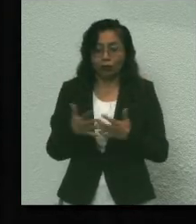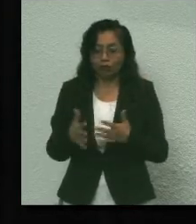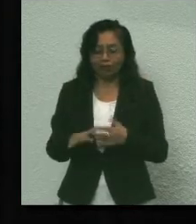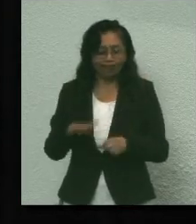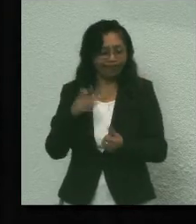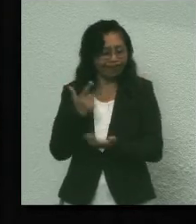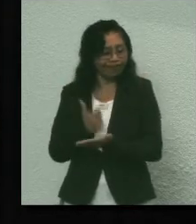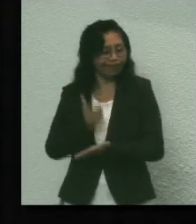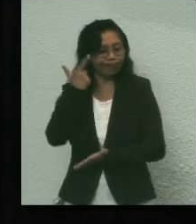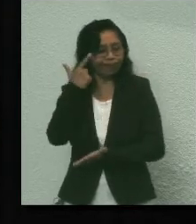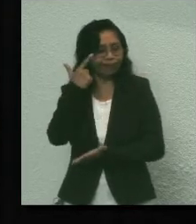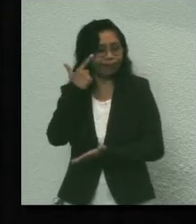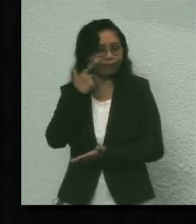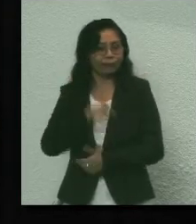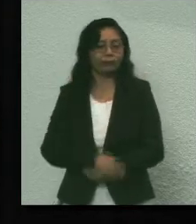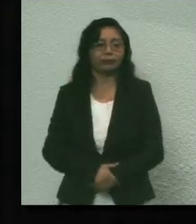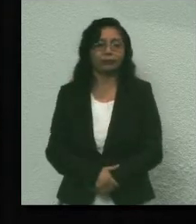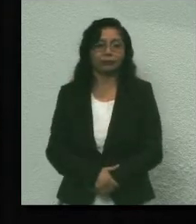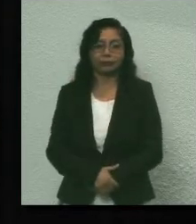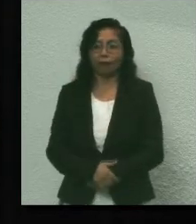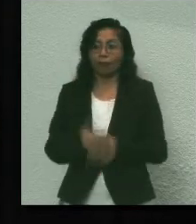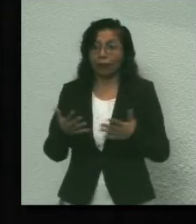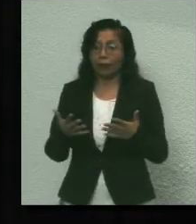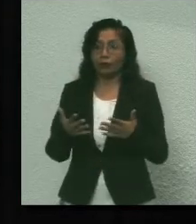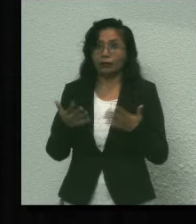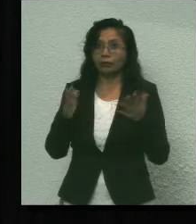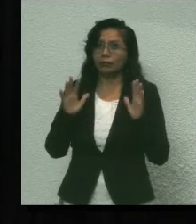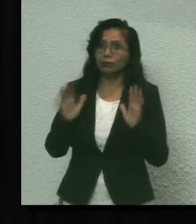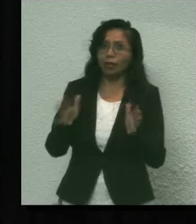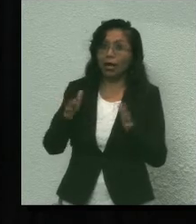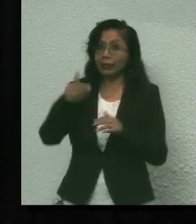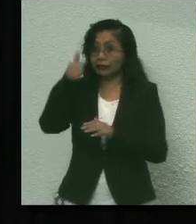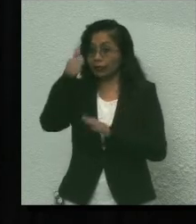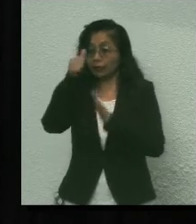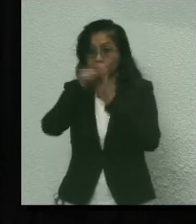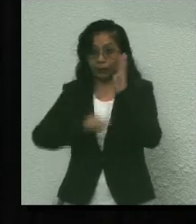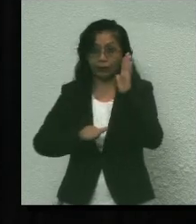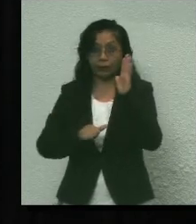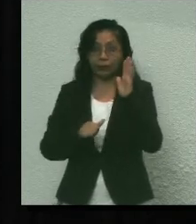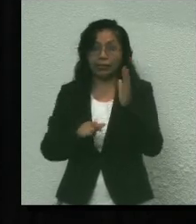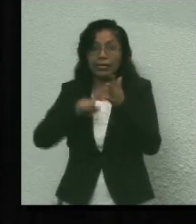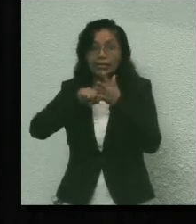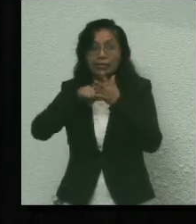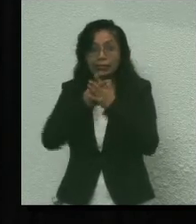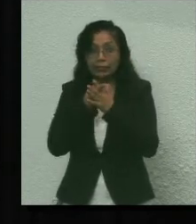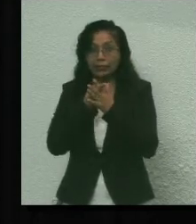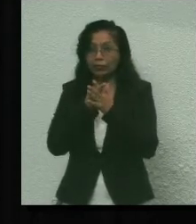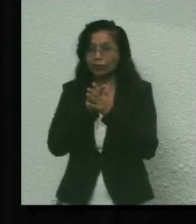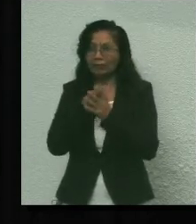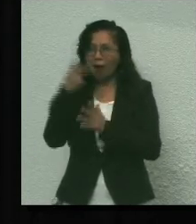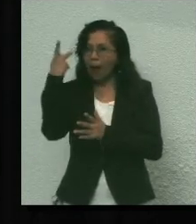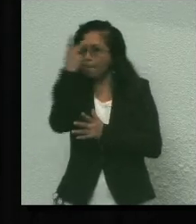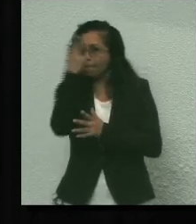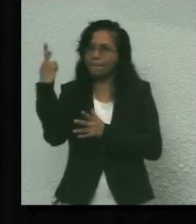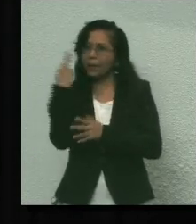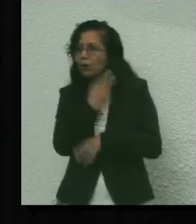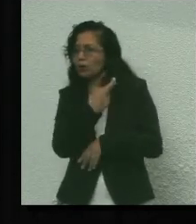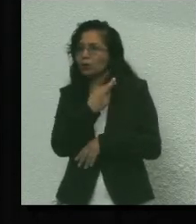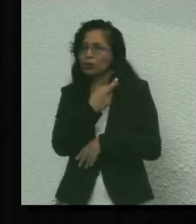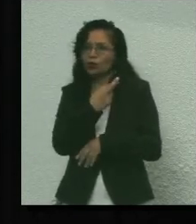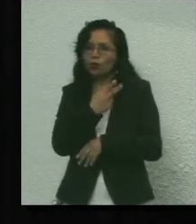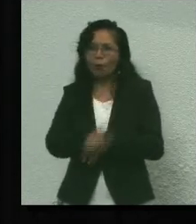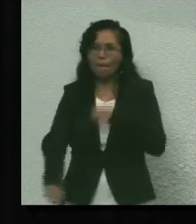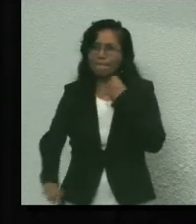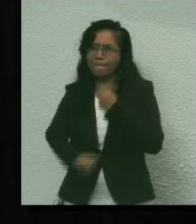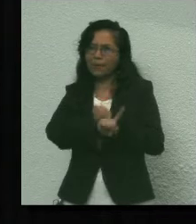de sortear hace ya seis meses que inició la peor crisis económica